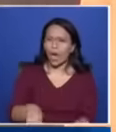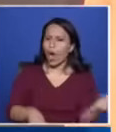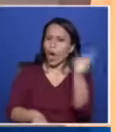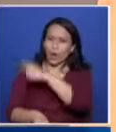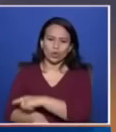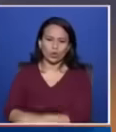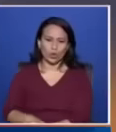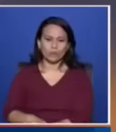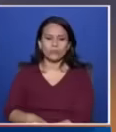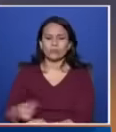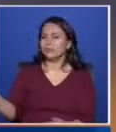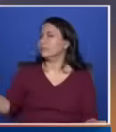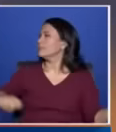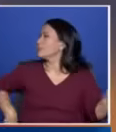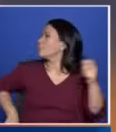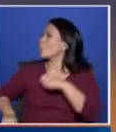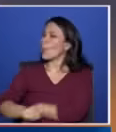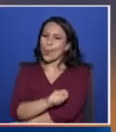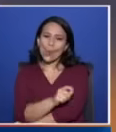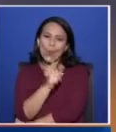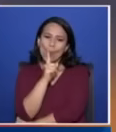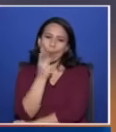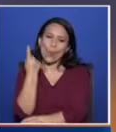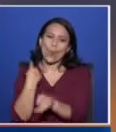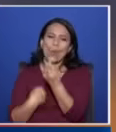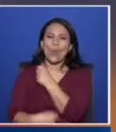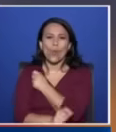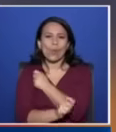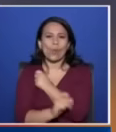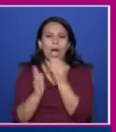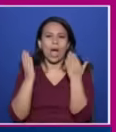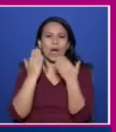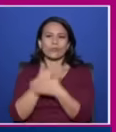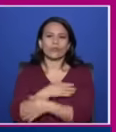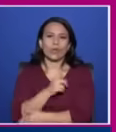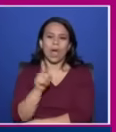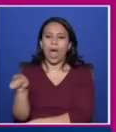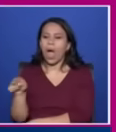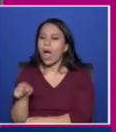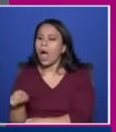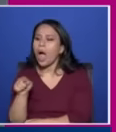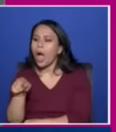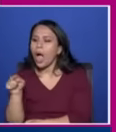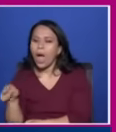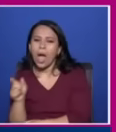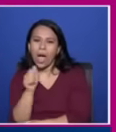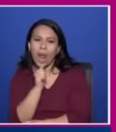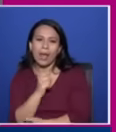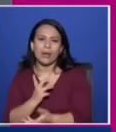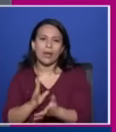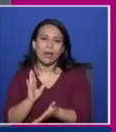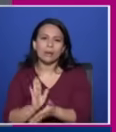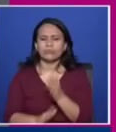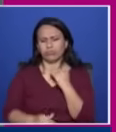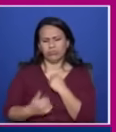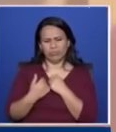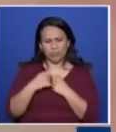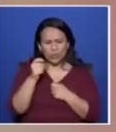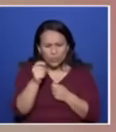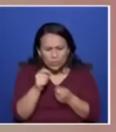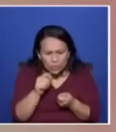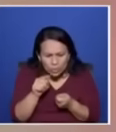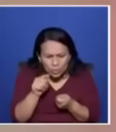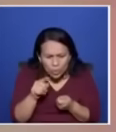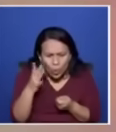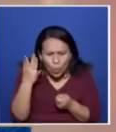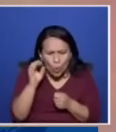la distrajo para cambiarle su tarjeta de débito. La mareó, como se dice en el argot popular. Y a lo que iba a introducir la tarjeta, algo